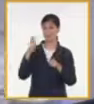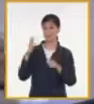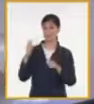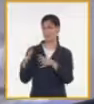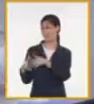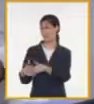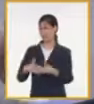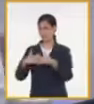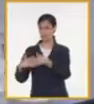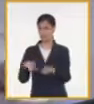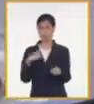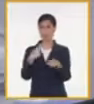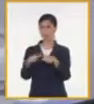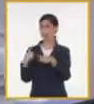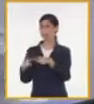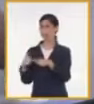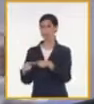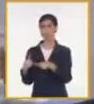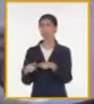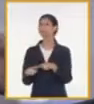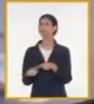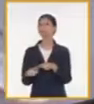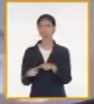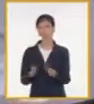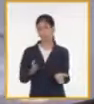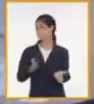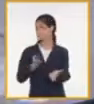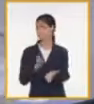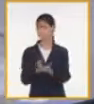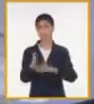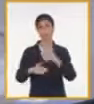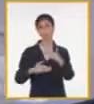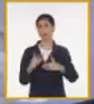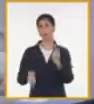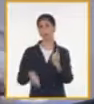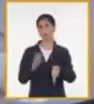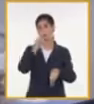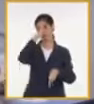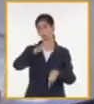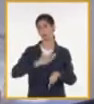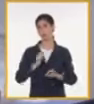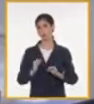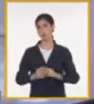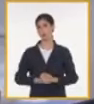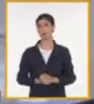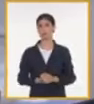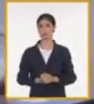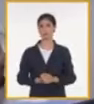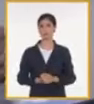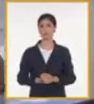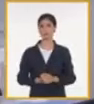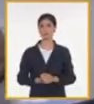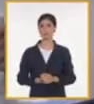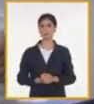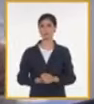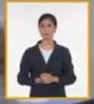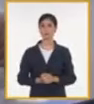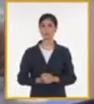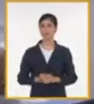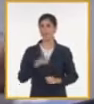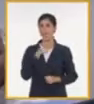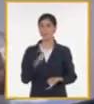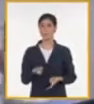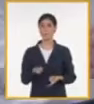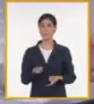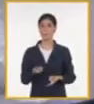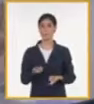cualquier color sean burros sean elefantes sean rojos sean eh azules que han utilizado para este hostigar y